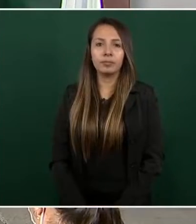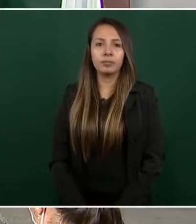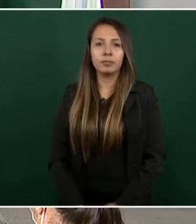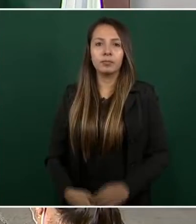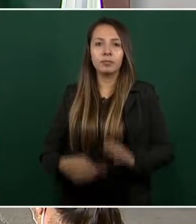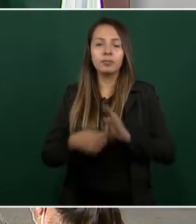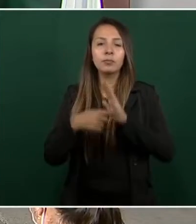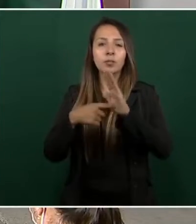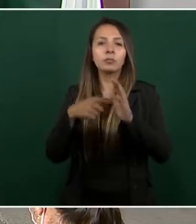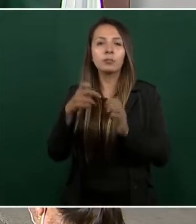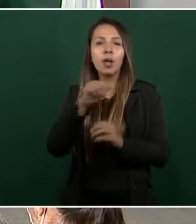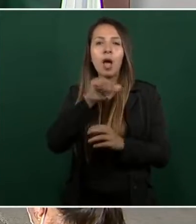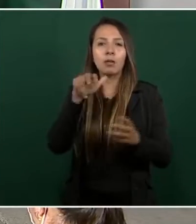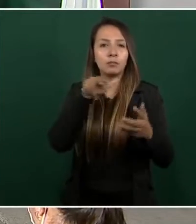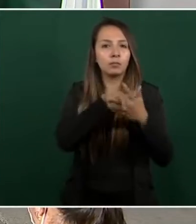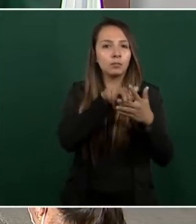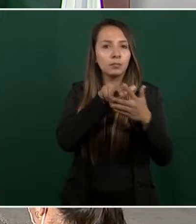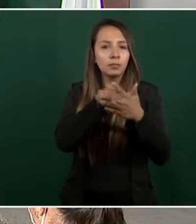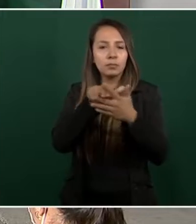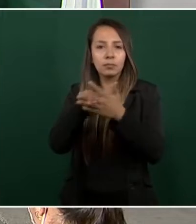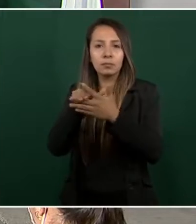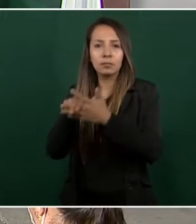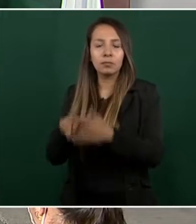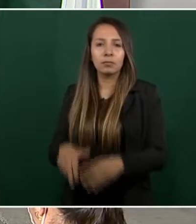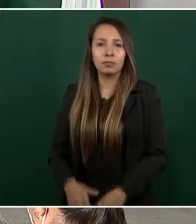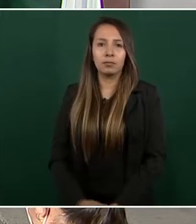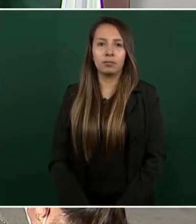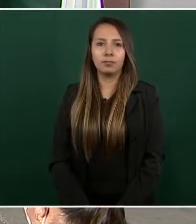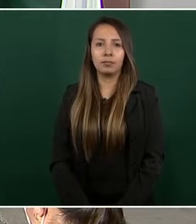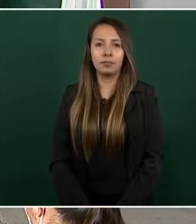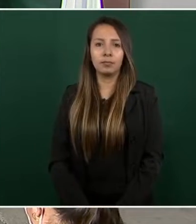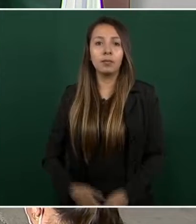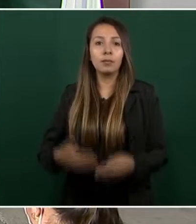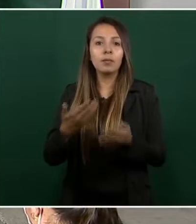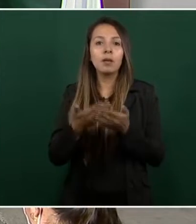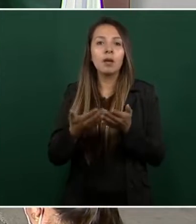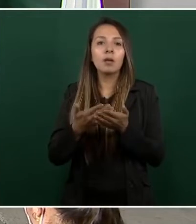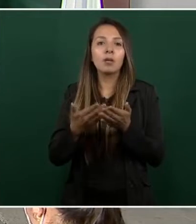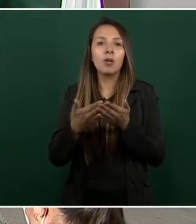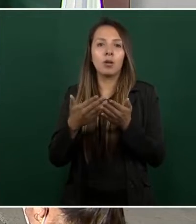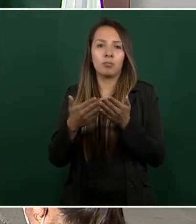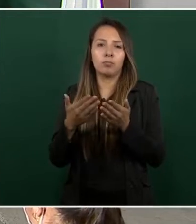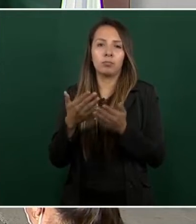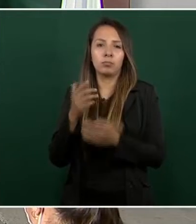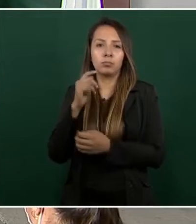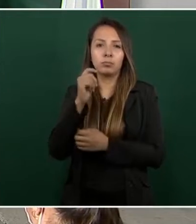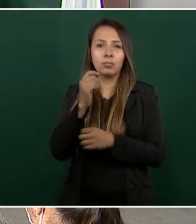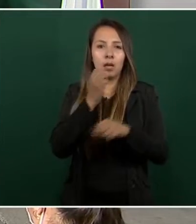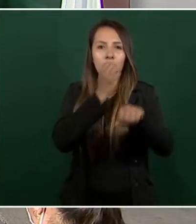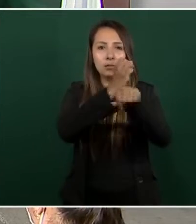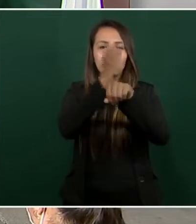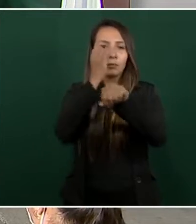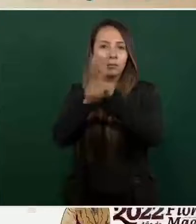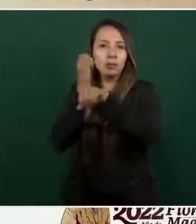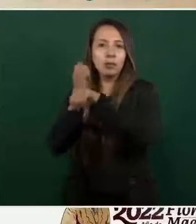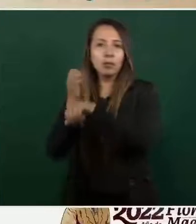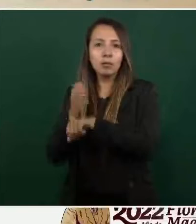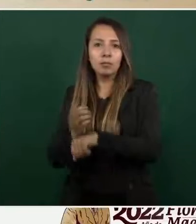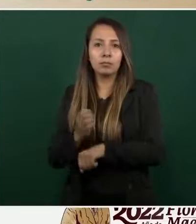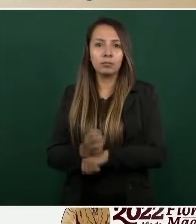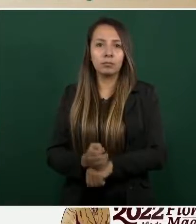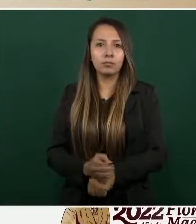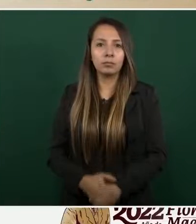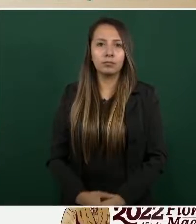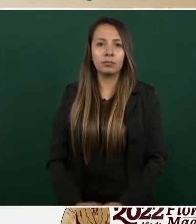en homicidios dolosos. En relación con las entidades del país,